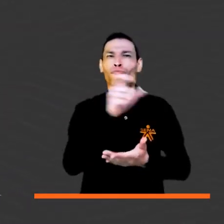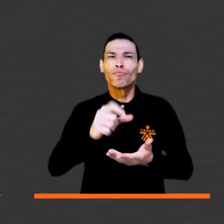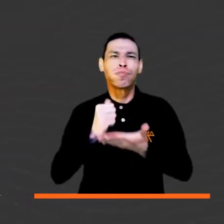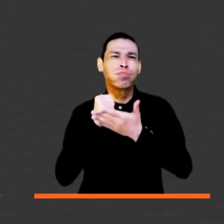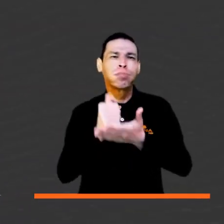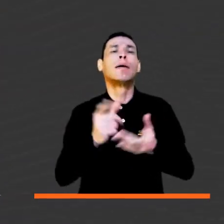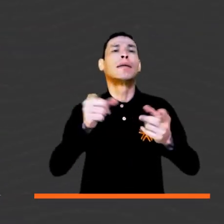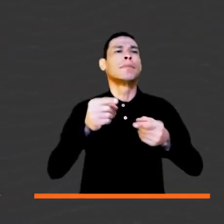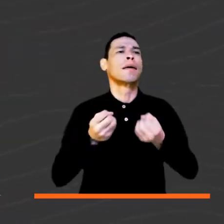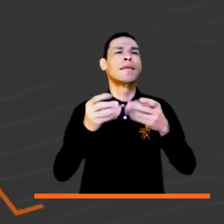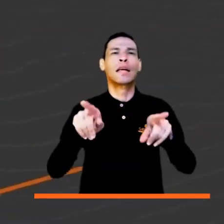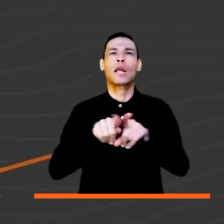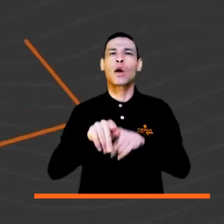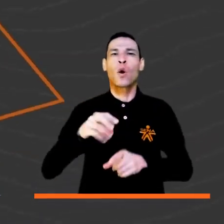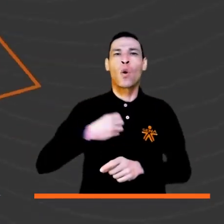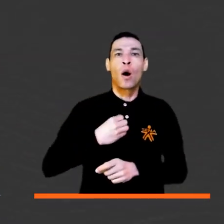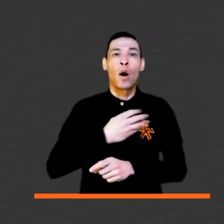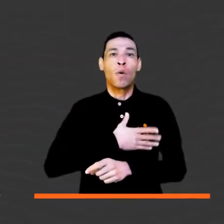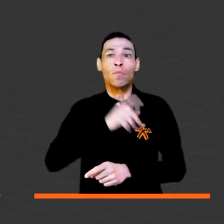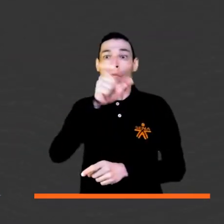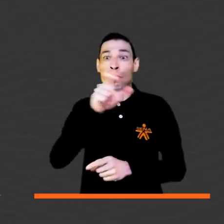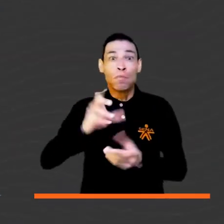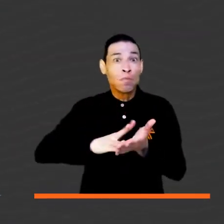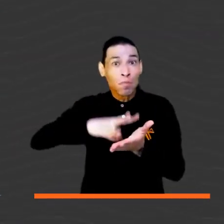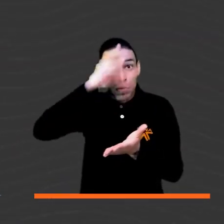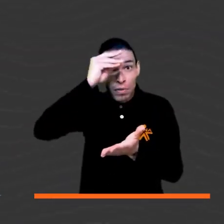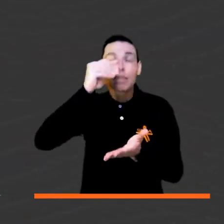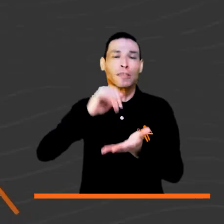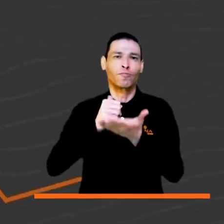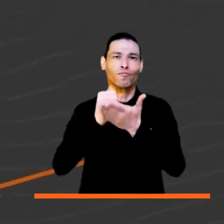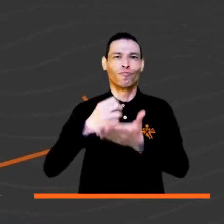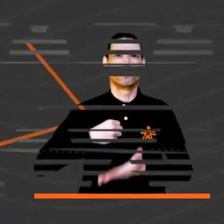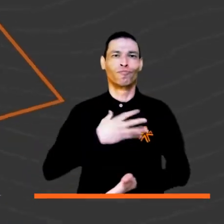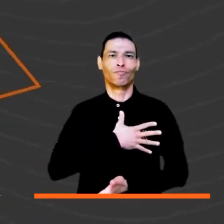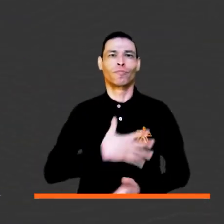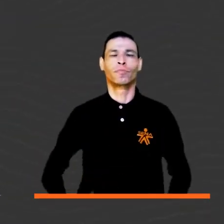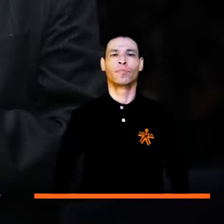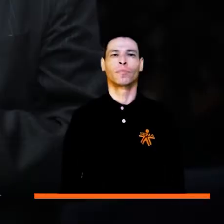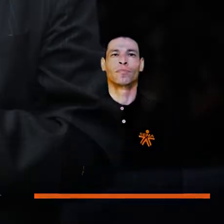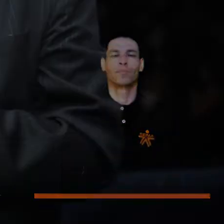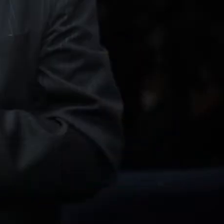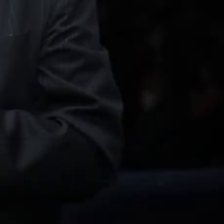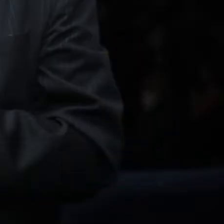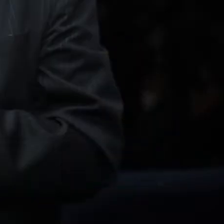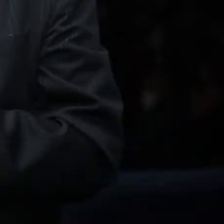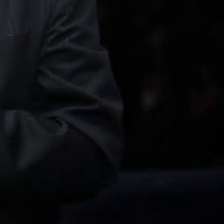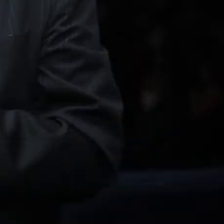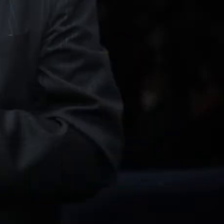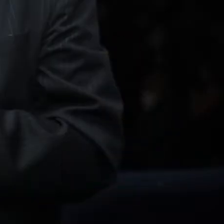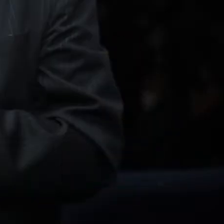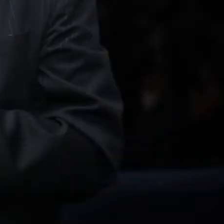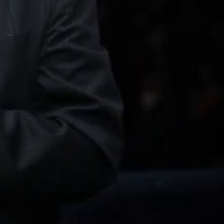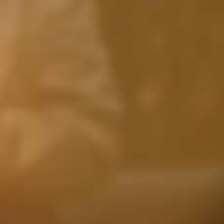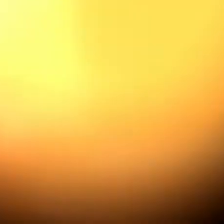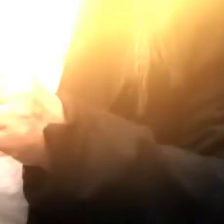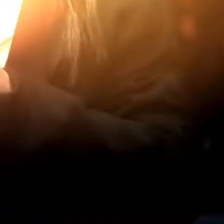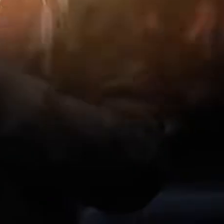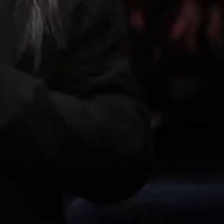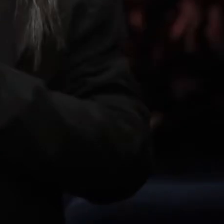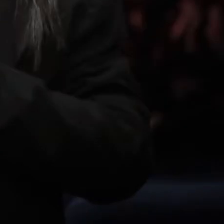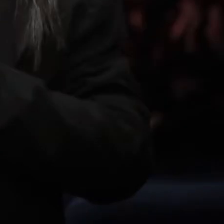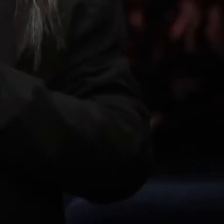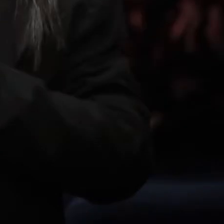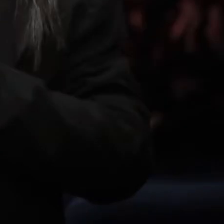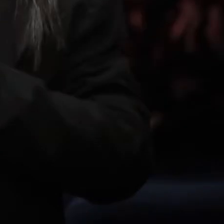a muchos en el país, le da muchísimas oportunidades a la gente que está emprendiendo. Desde la Guajira al Amazonas,